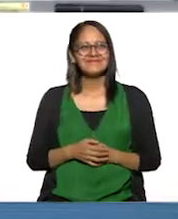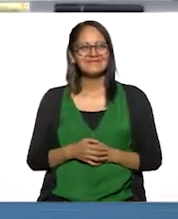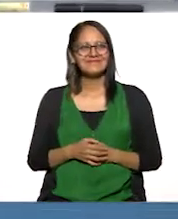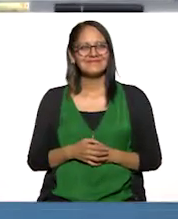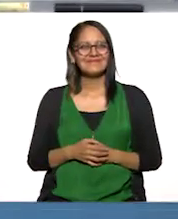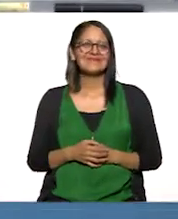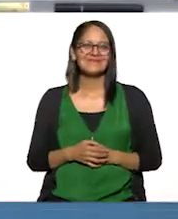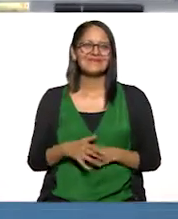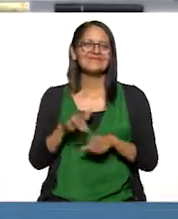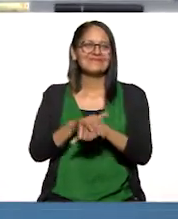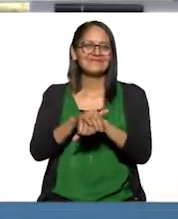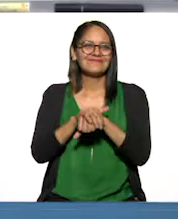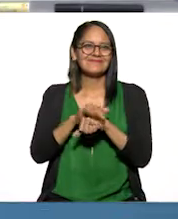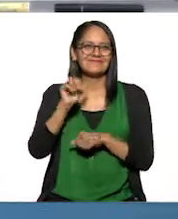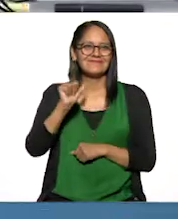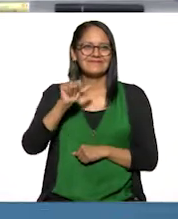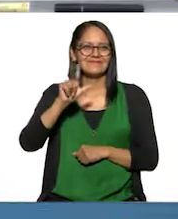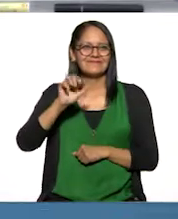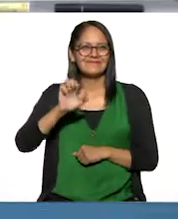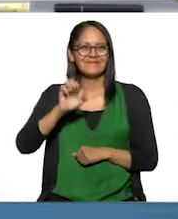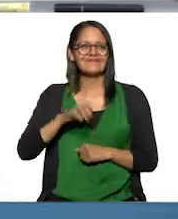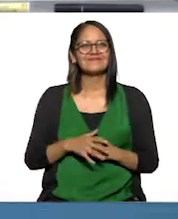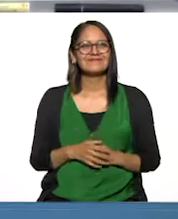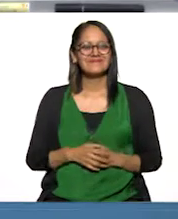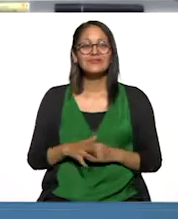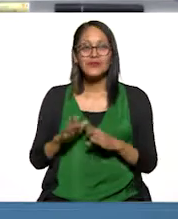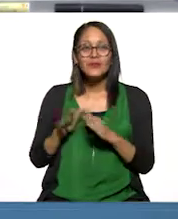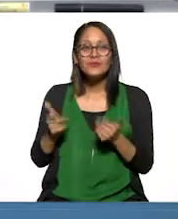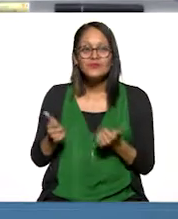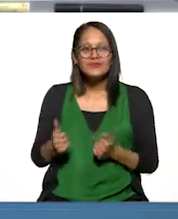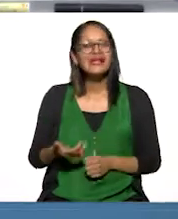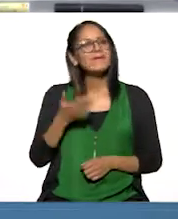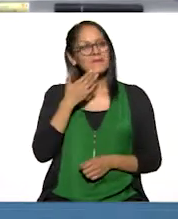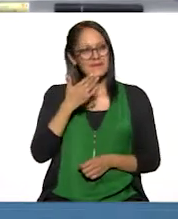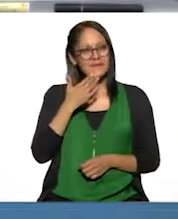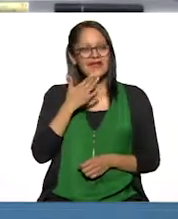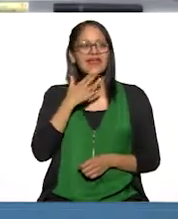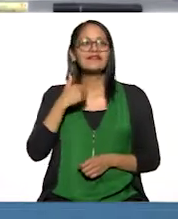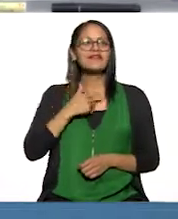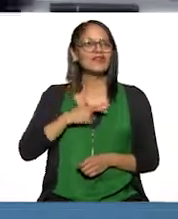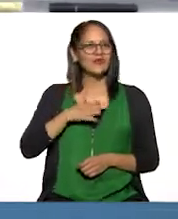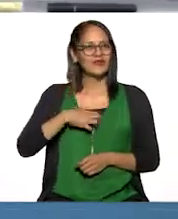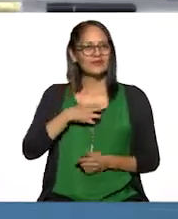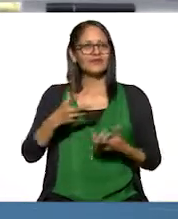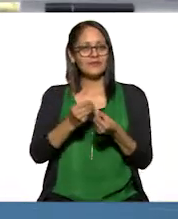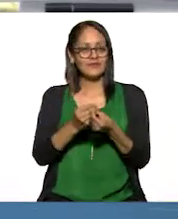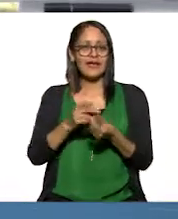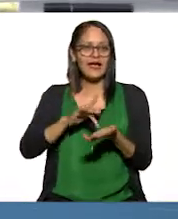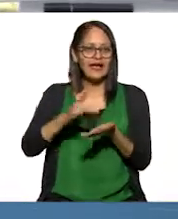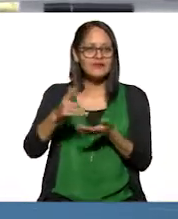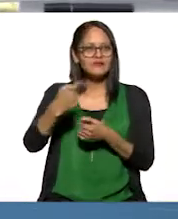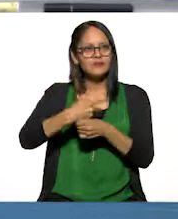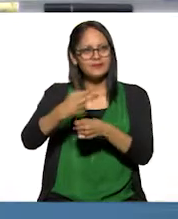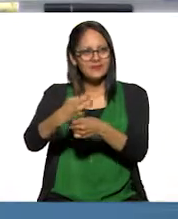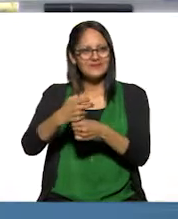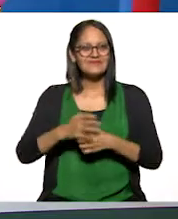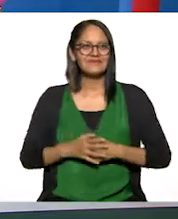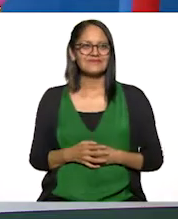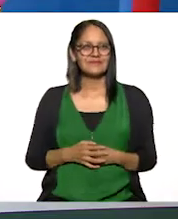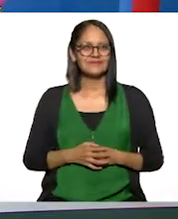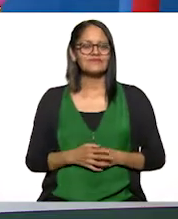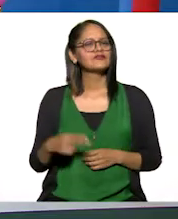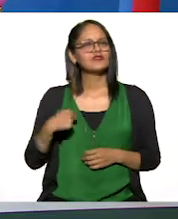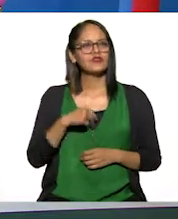nuestra amiga Alejandra. ¿Cómo estás? Muy bien, muy contenta de estar con ustedes, profe. Gracias por invitarme.